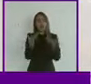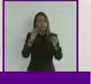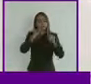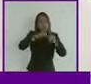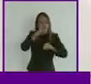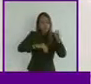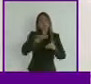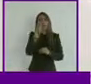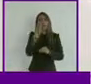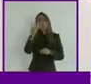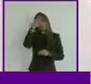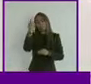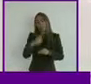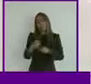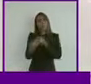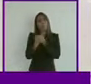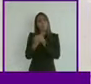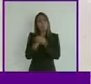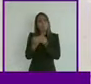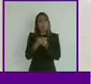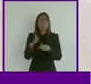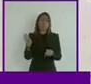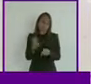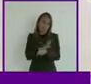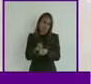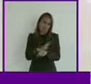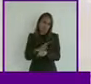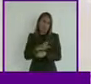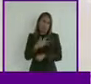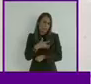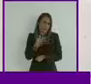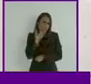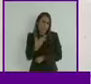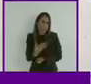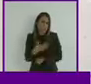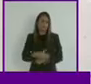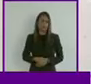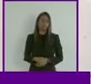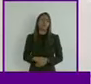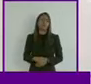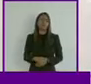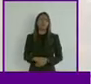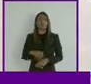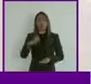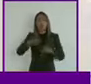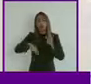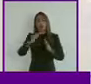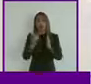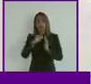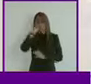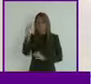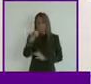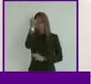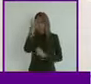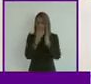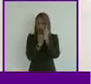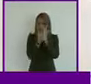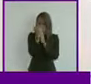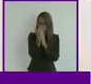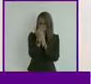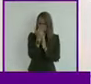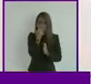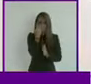bienestar. Hemos confiado en esta palabra y en su significado, pues aunque haya mucho progreso tecnológico, eso no